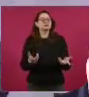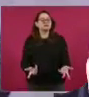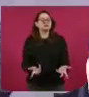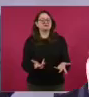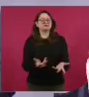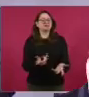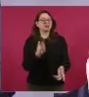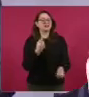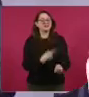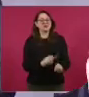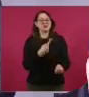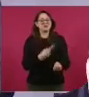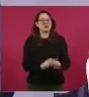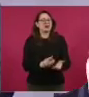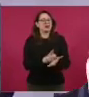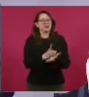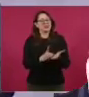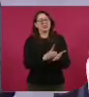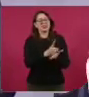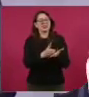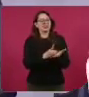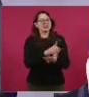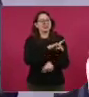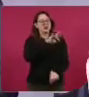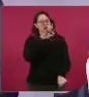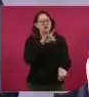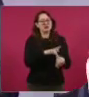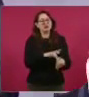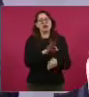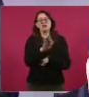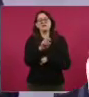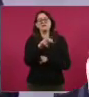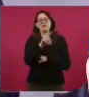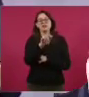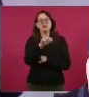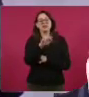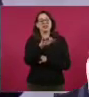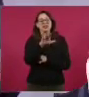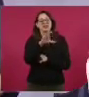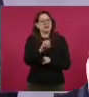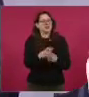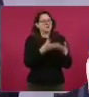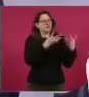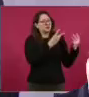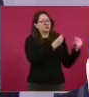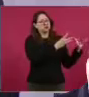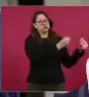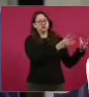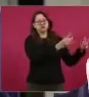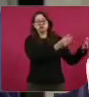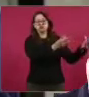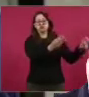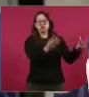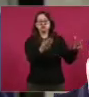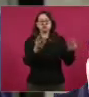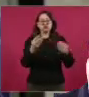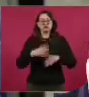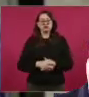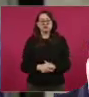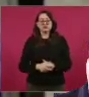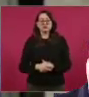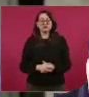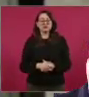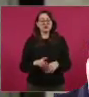pandemia del consumo del fentanilo, de esa droga que le quita la